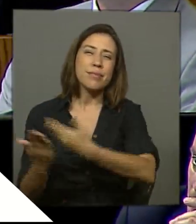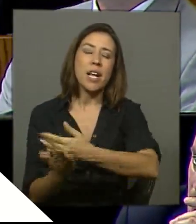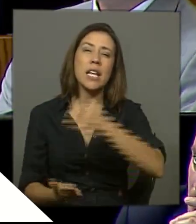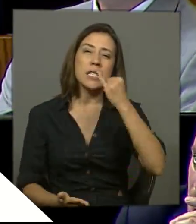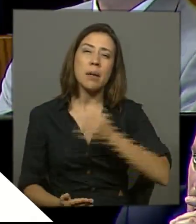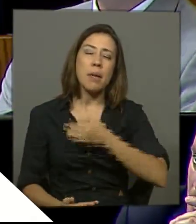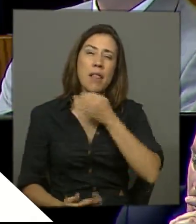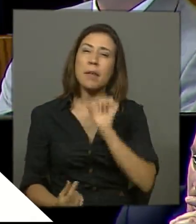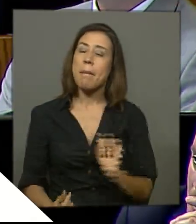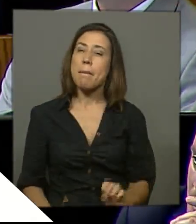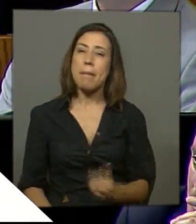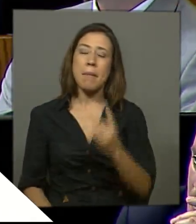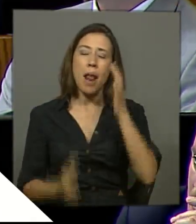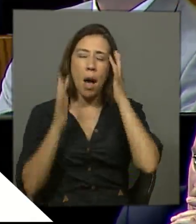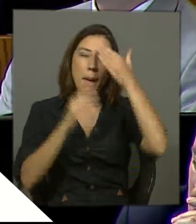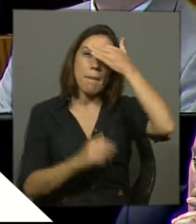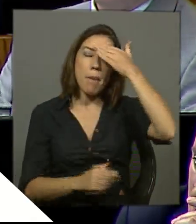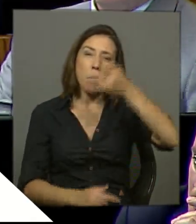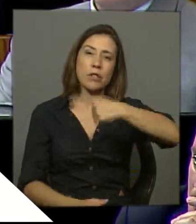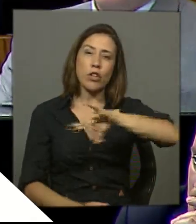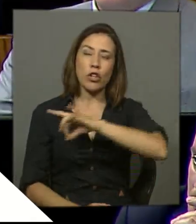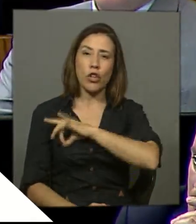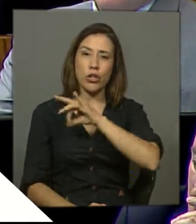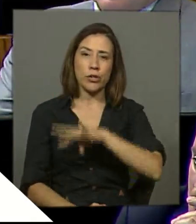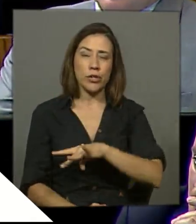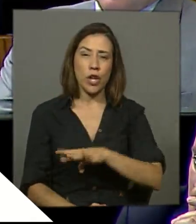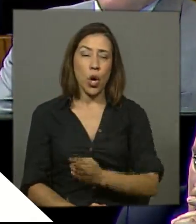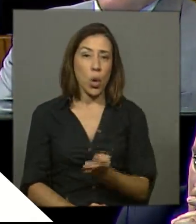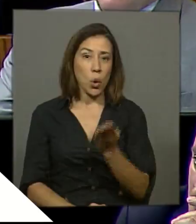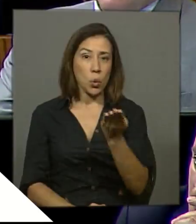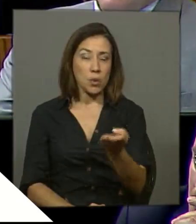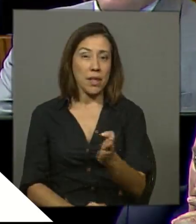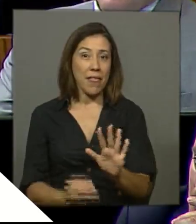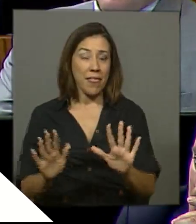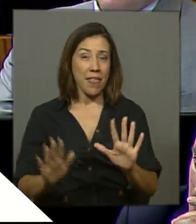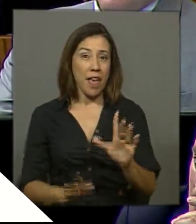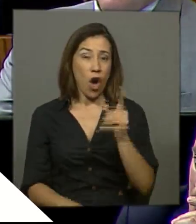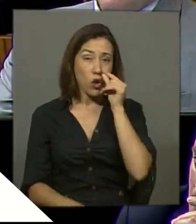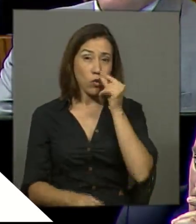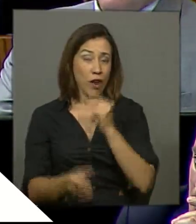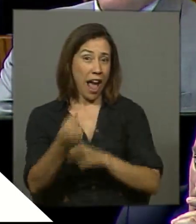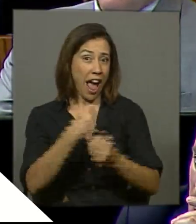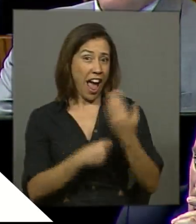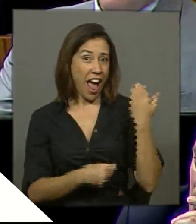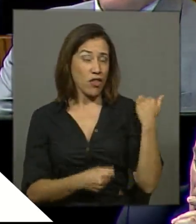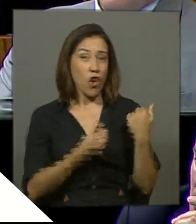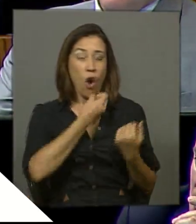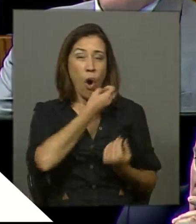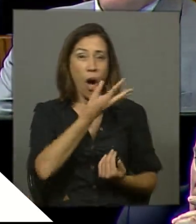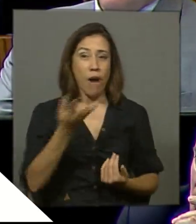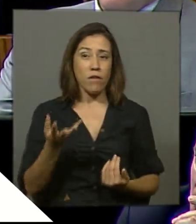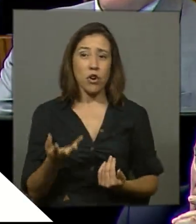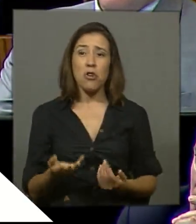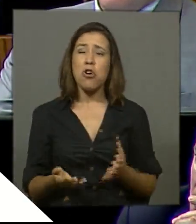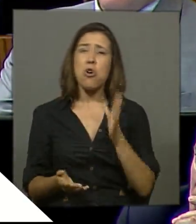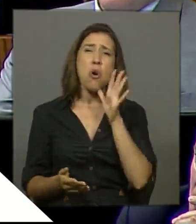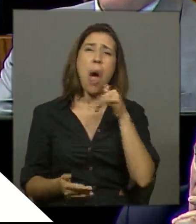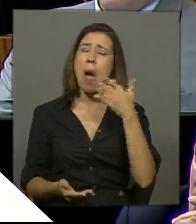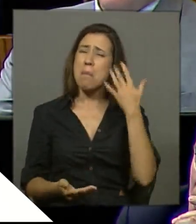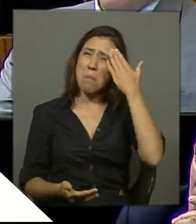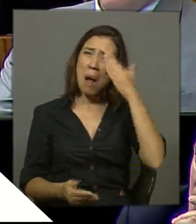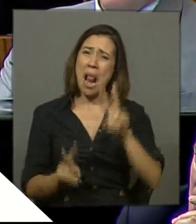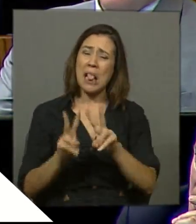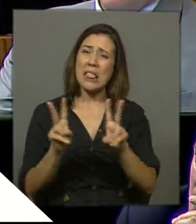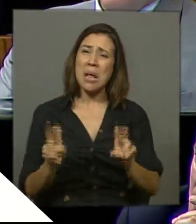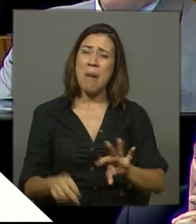se marca como la primera preocupación de los chilenos usted ministro el 10 de octubre del año recién pasado señaló no estamos mal en